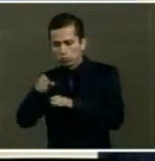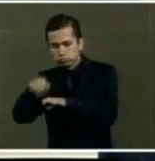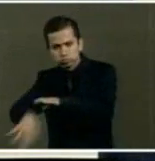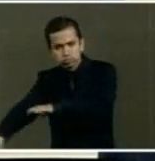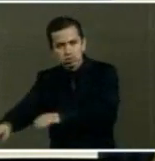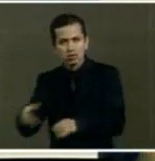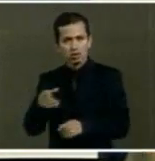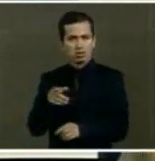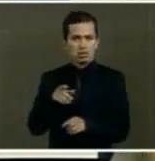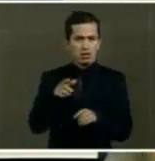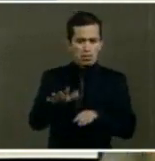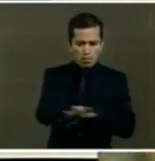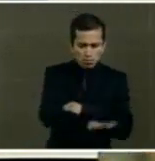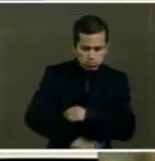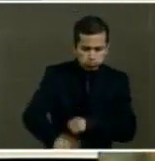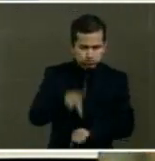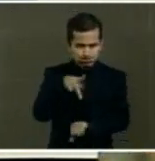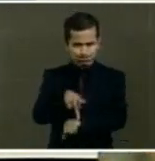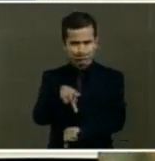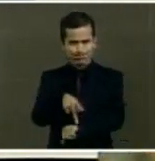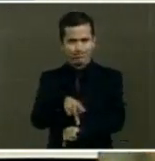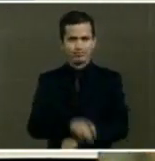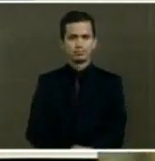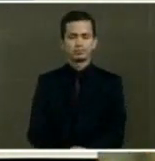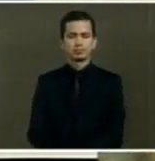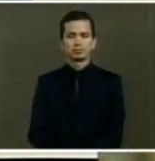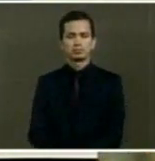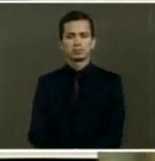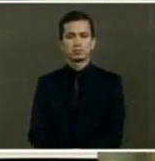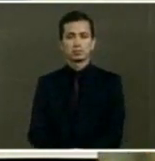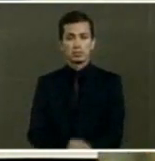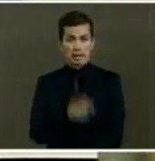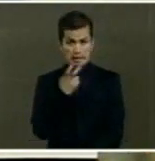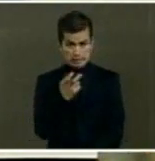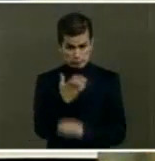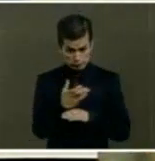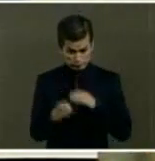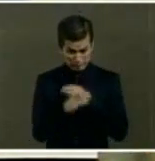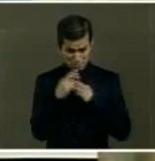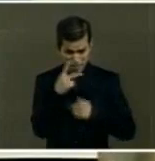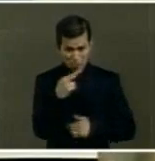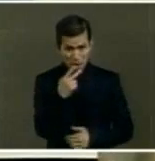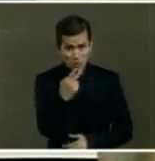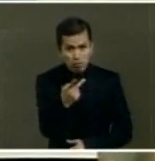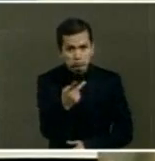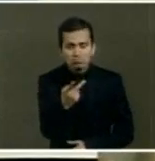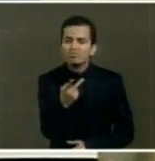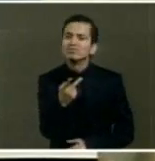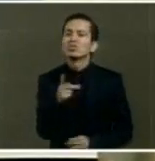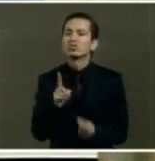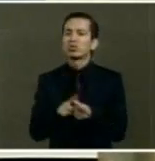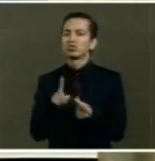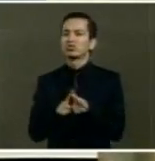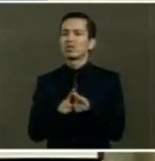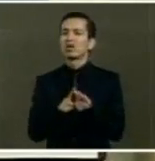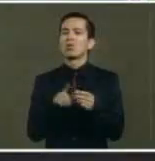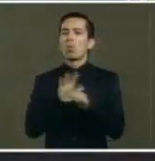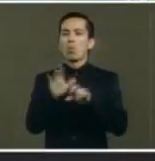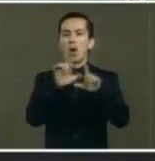firme. Algo importante es que estas mejoras fueron más significativas en los municipios más pobres del